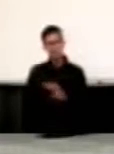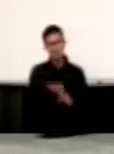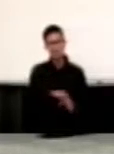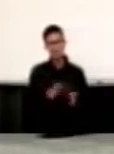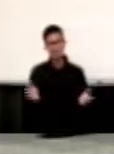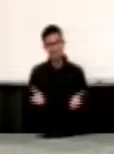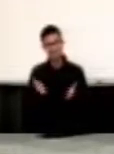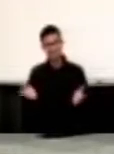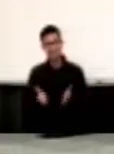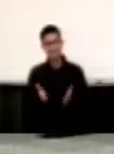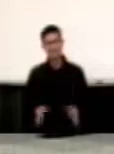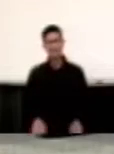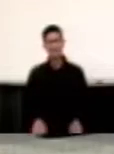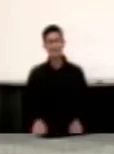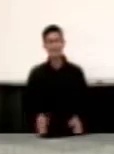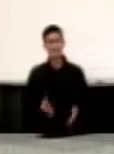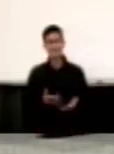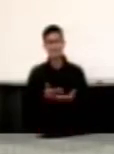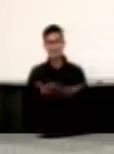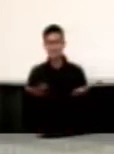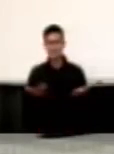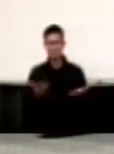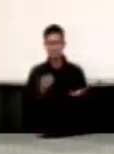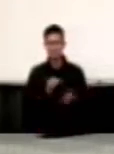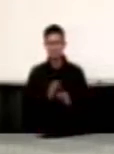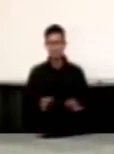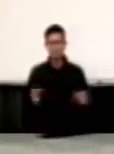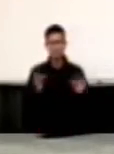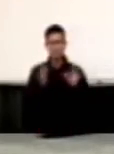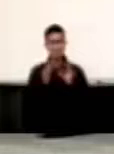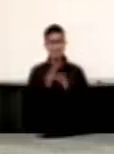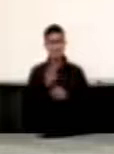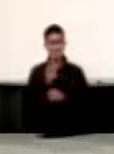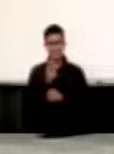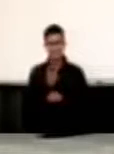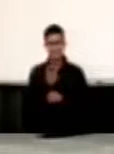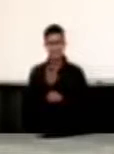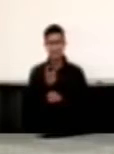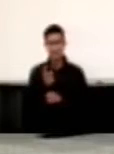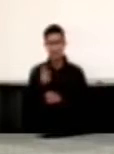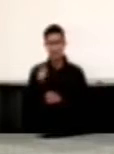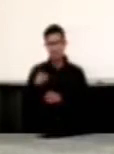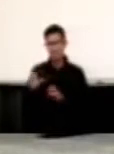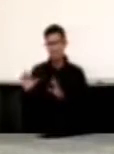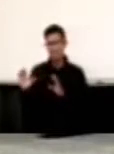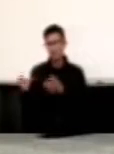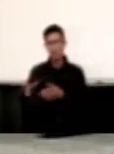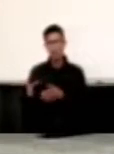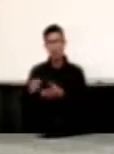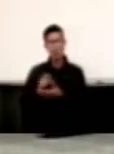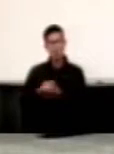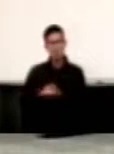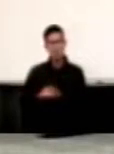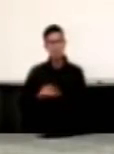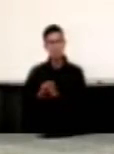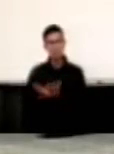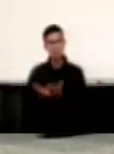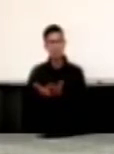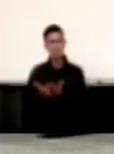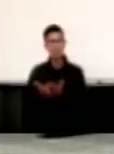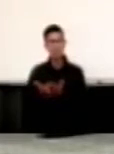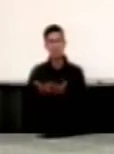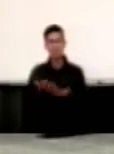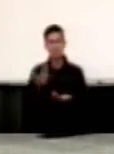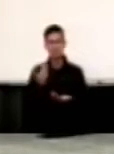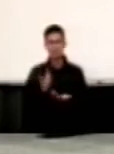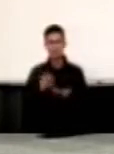fundamental que sigan impulsando toda esta gran labor desde el comité editorial. Desde aquí, pues por mi parte